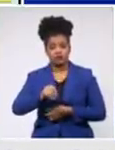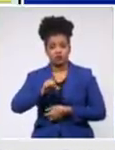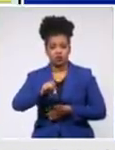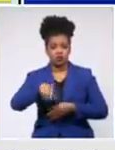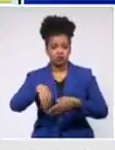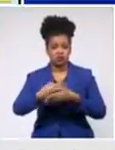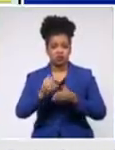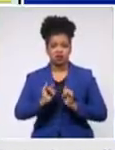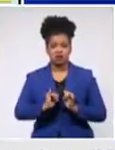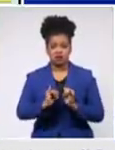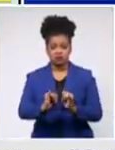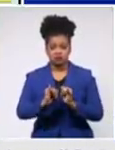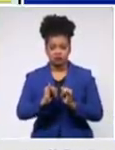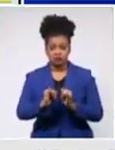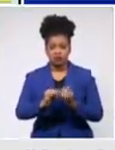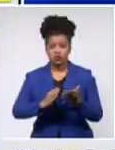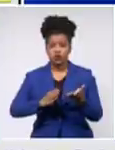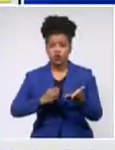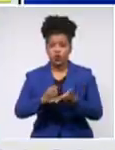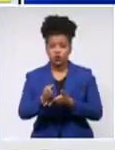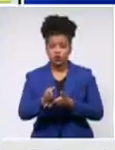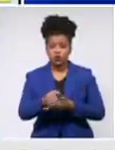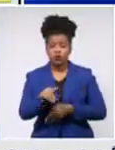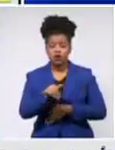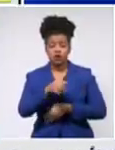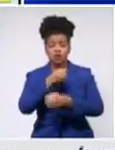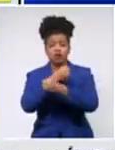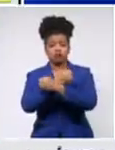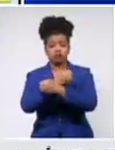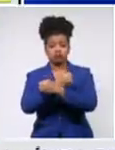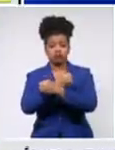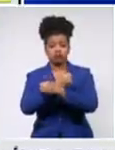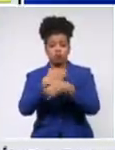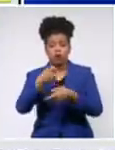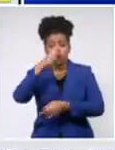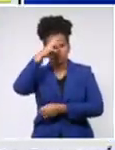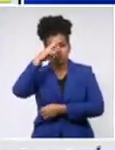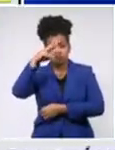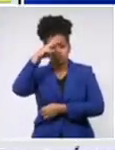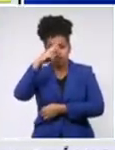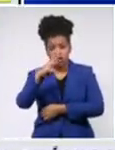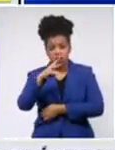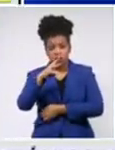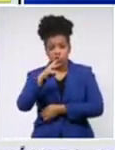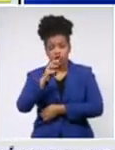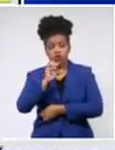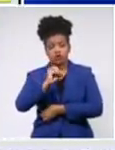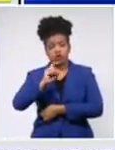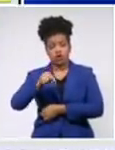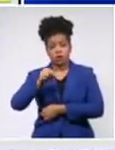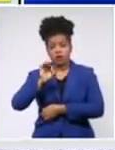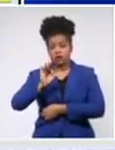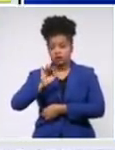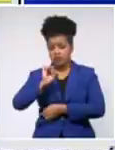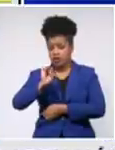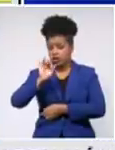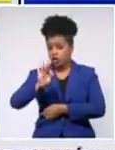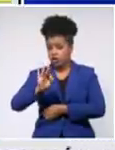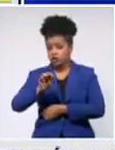se mantienen las mayores letalidades en México con 10,52, en Ecuador con